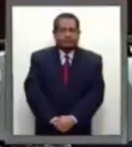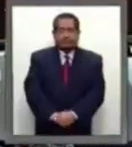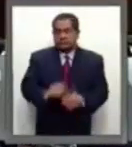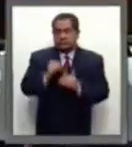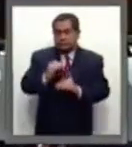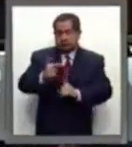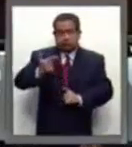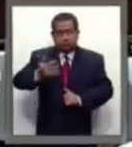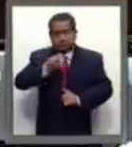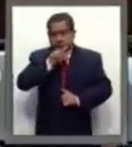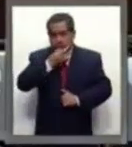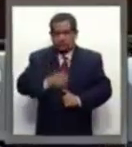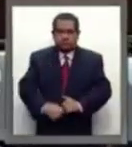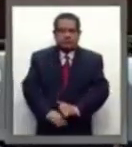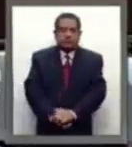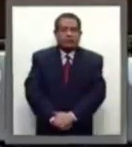Hasta por 7 minutos.